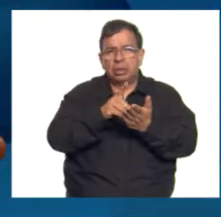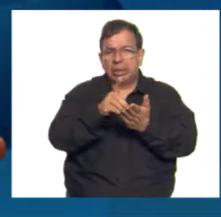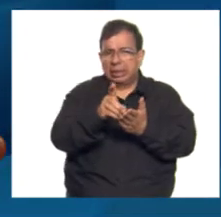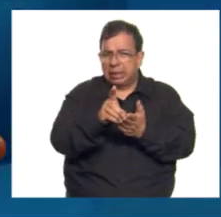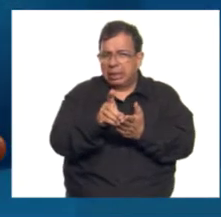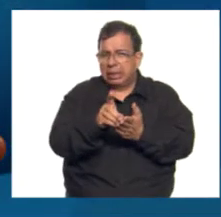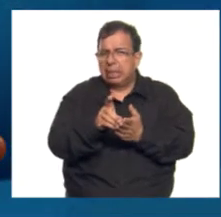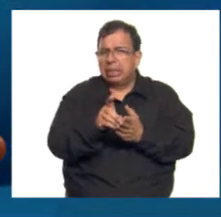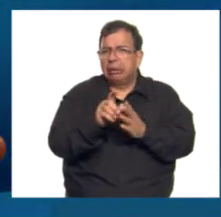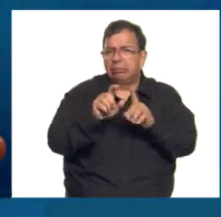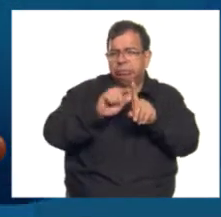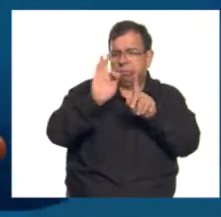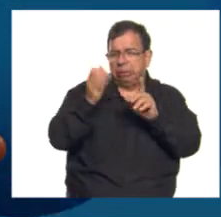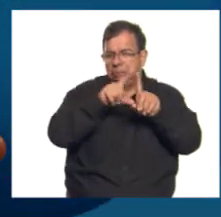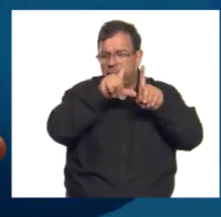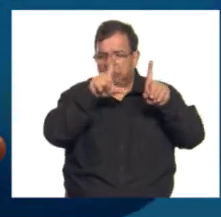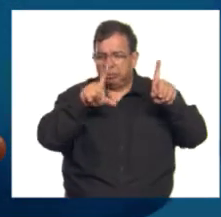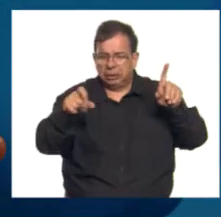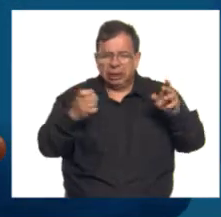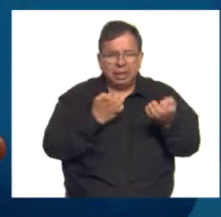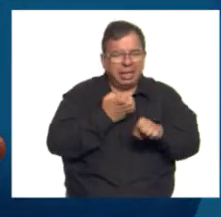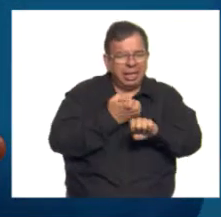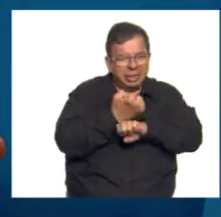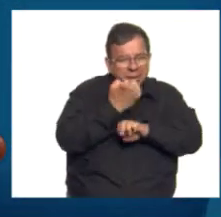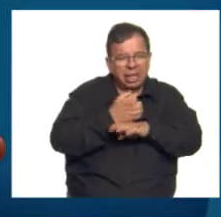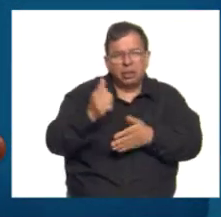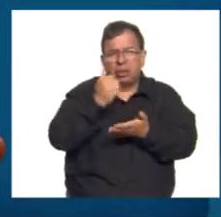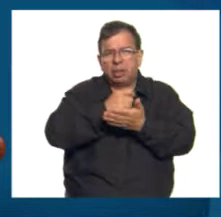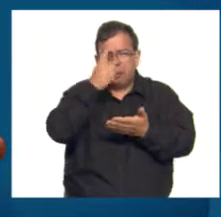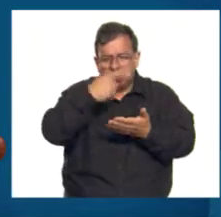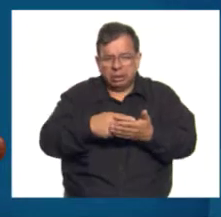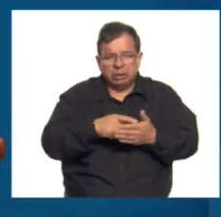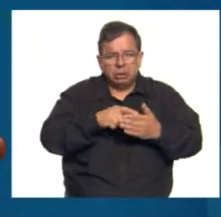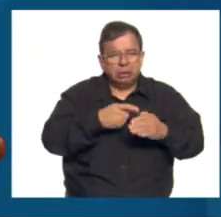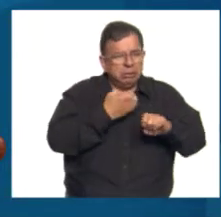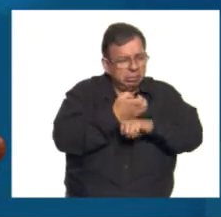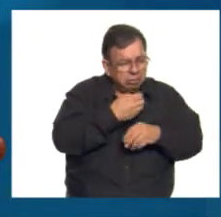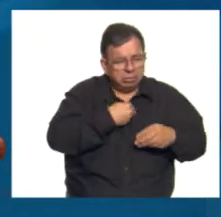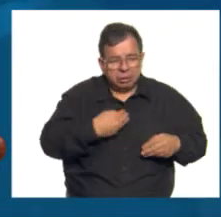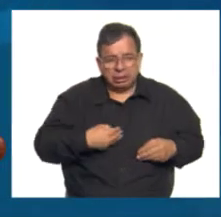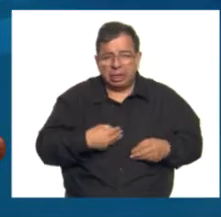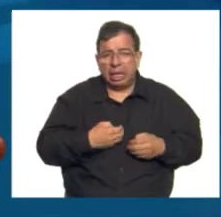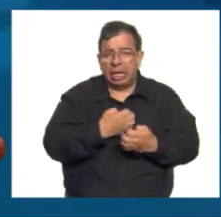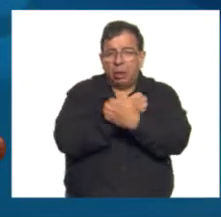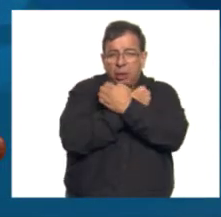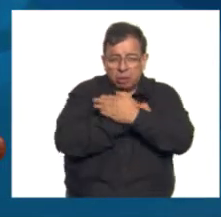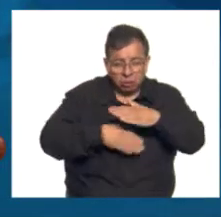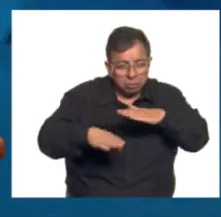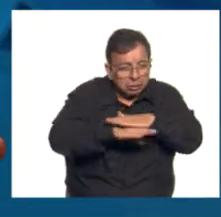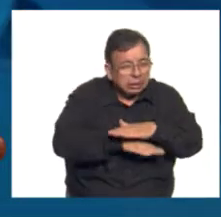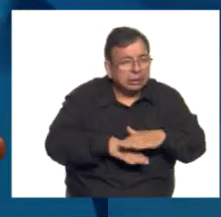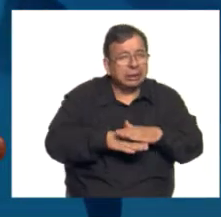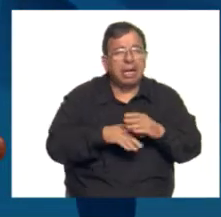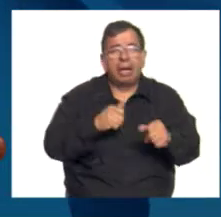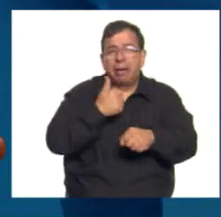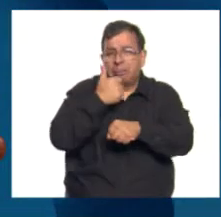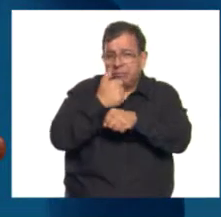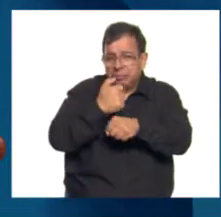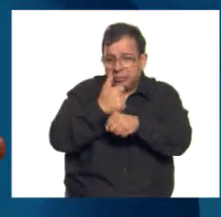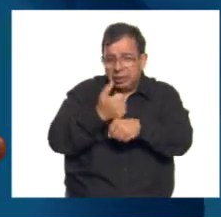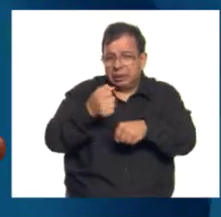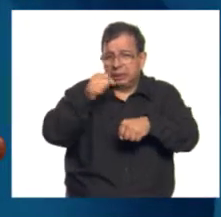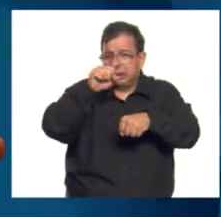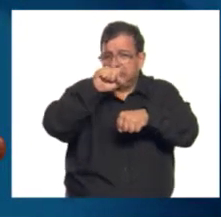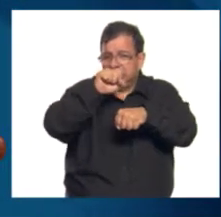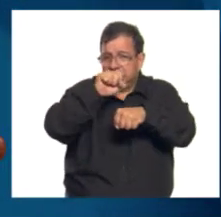Federación, Estados, Ciudad de México y municipios impartirá y garantizará la educación inicial, preescolar, primaria,